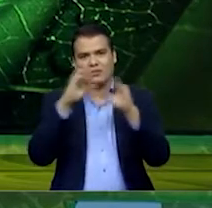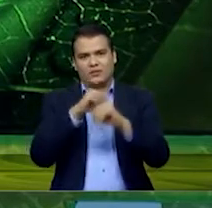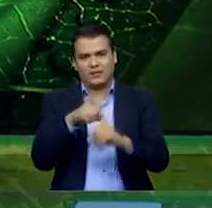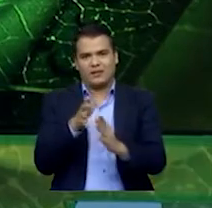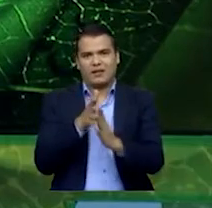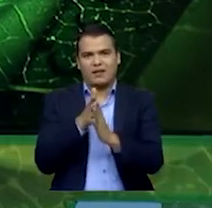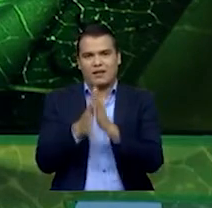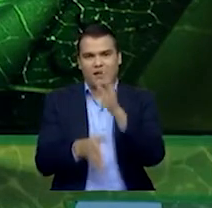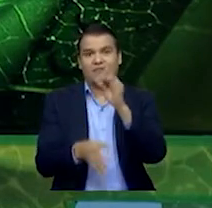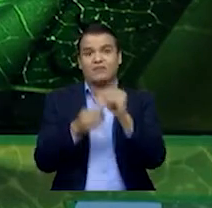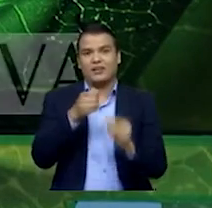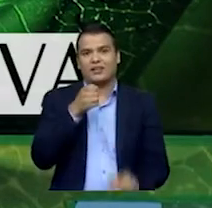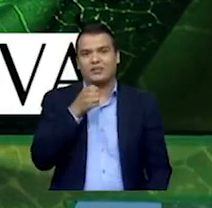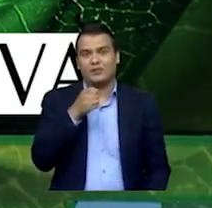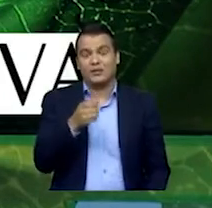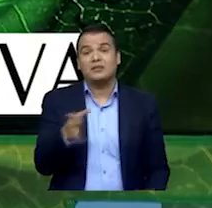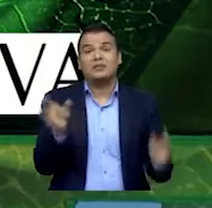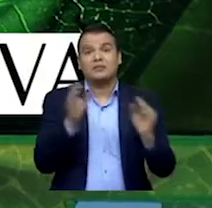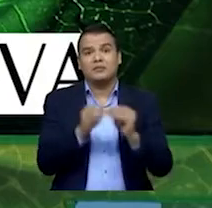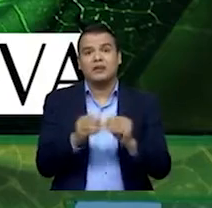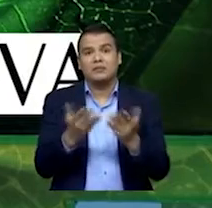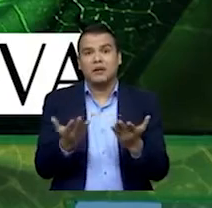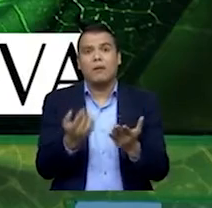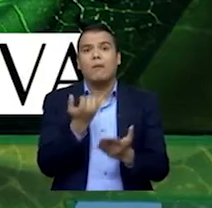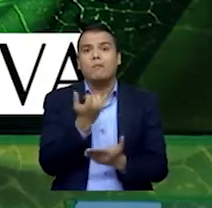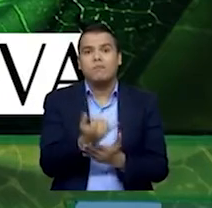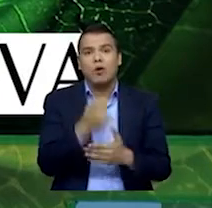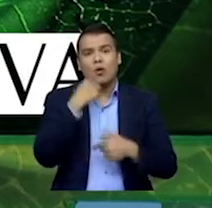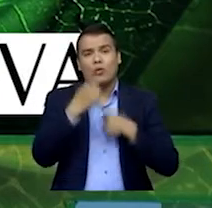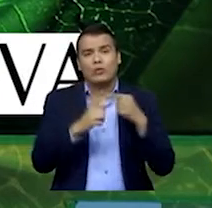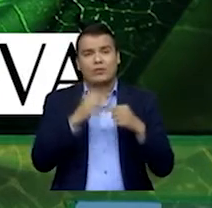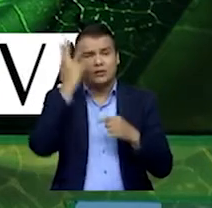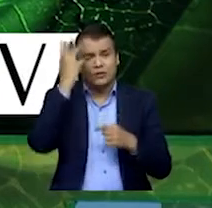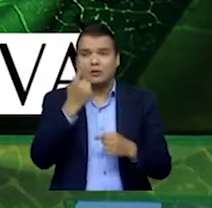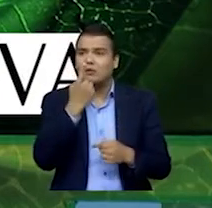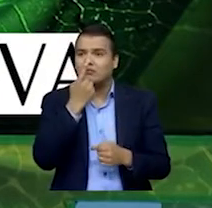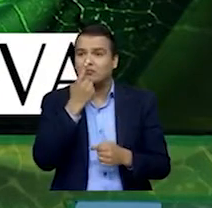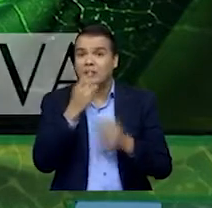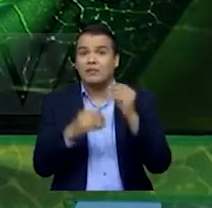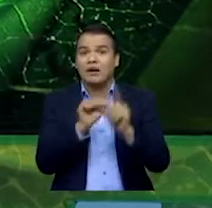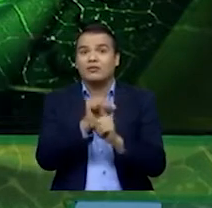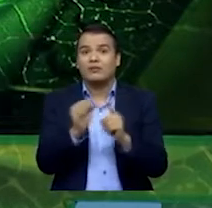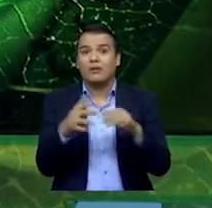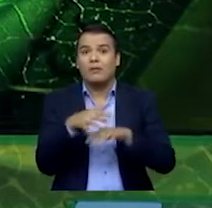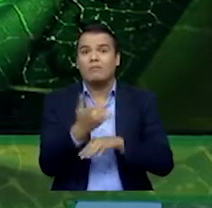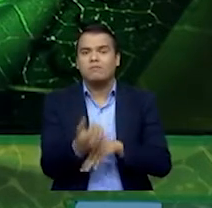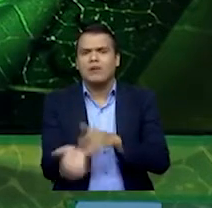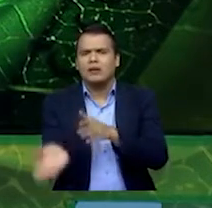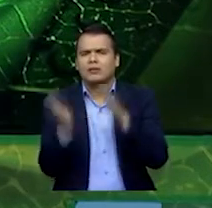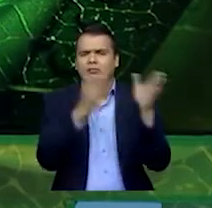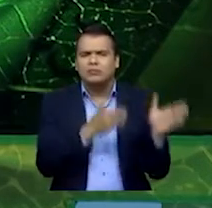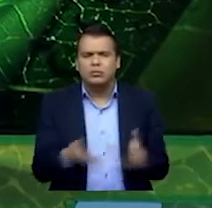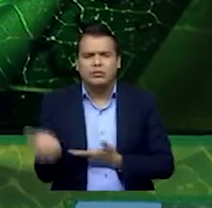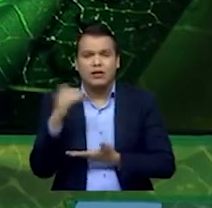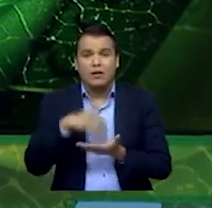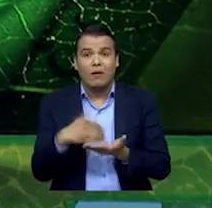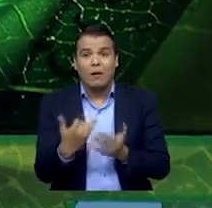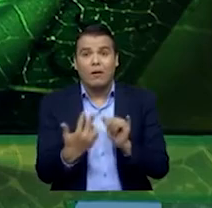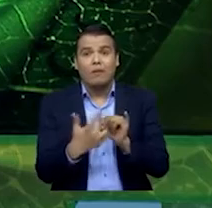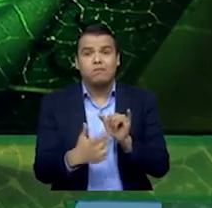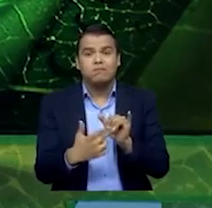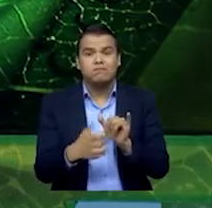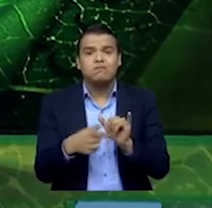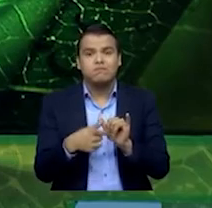en el informativo cbc también pueden seguir los encuentros verdes y a través de las redes sociales pueden volver a ver el informativo en nuestro canal